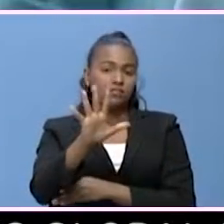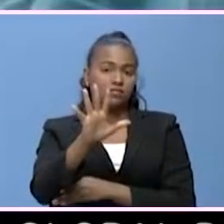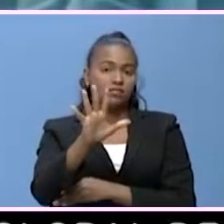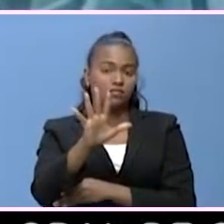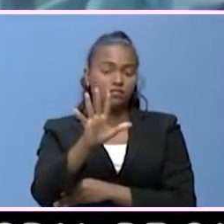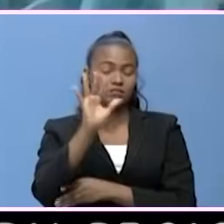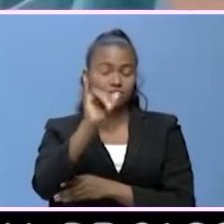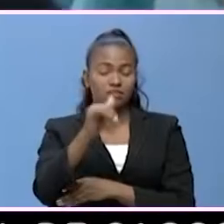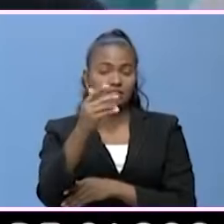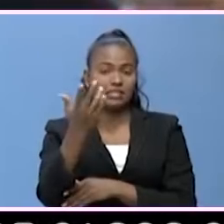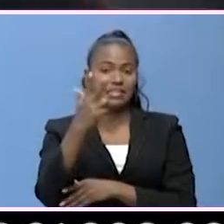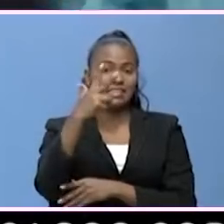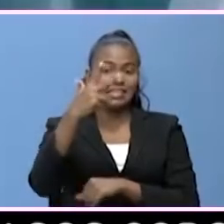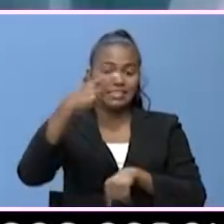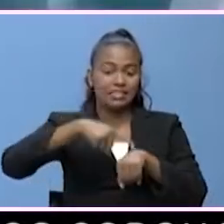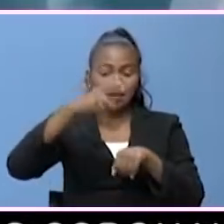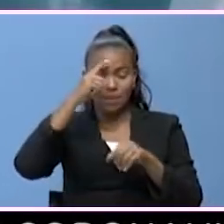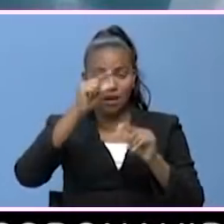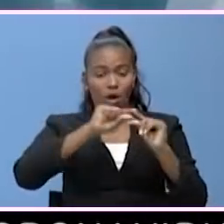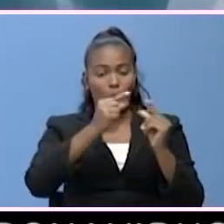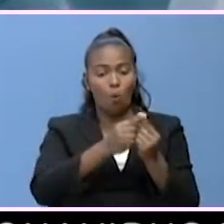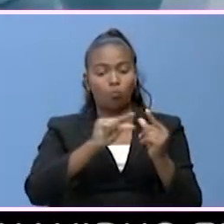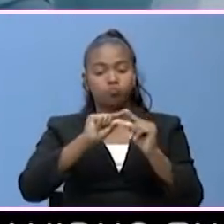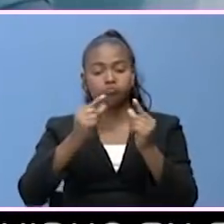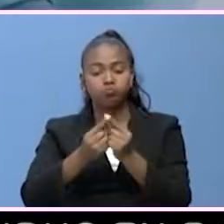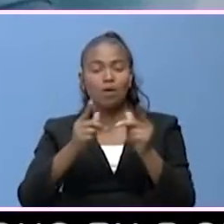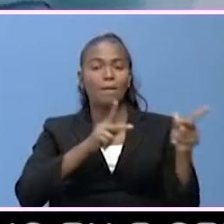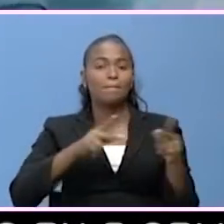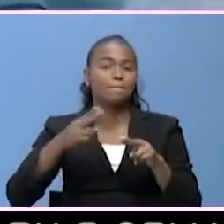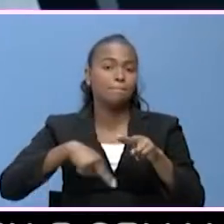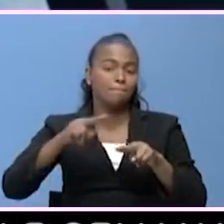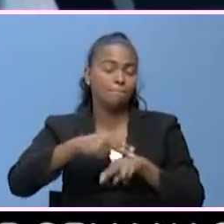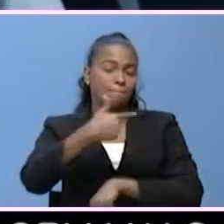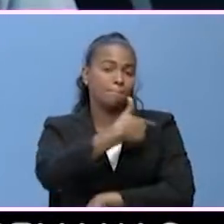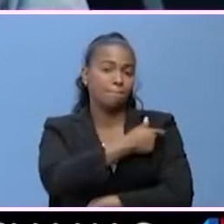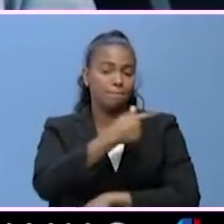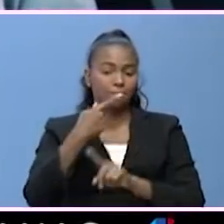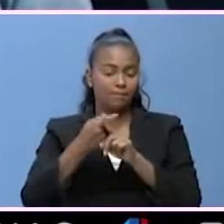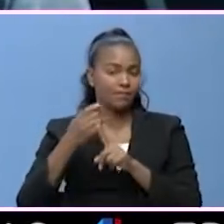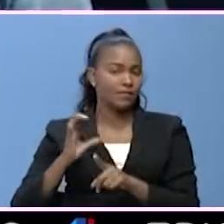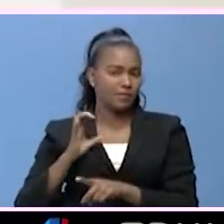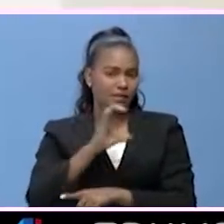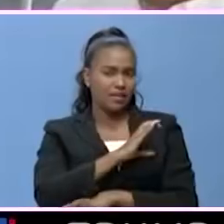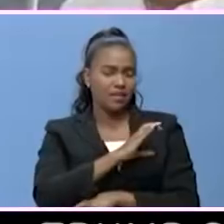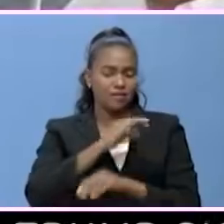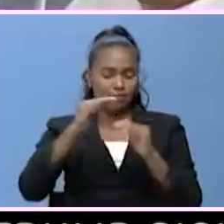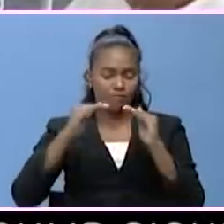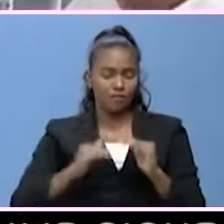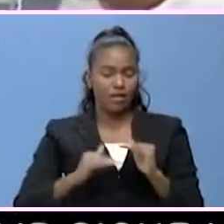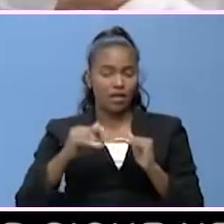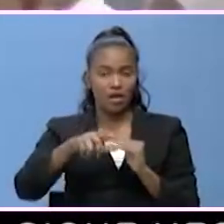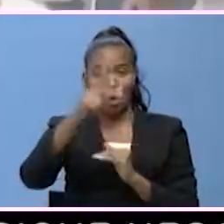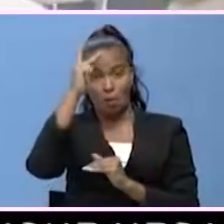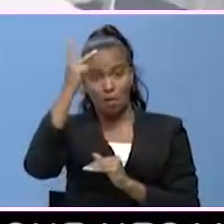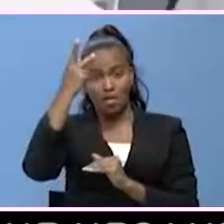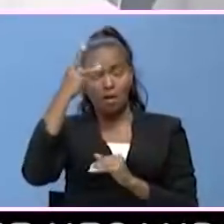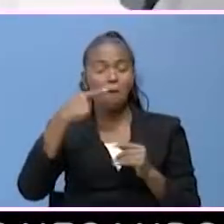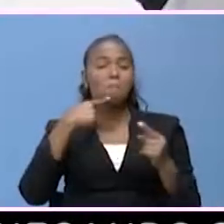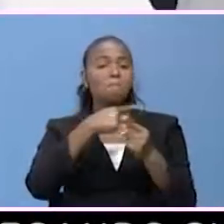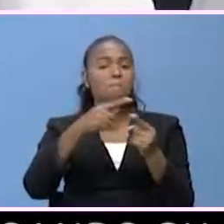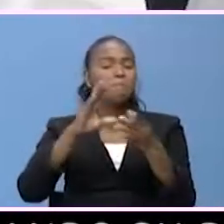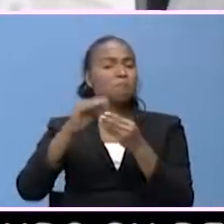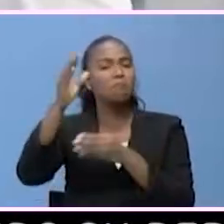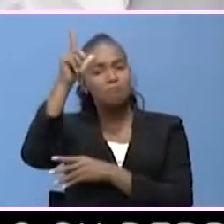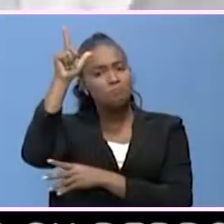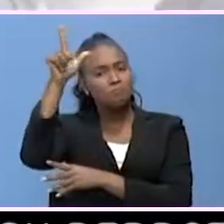el proceso de las tres fases del Plan Nacional de Vacunación, congresistas de la Cámara Baja ven con beneplácito el anuncio del gobernante